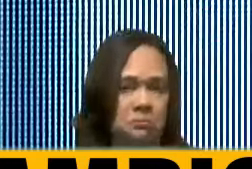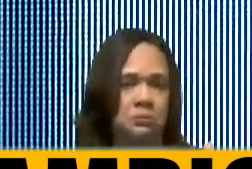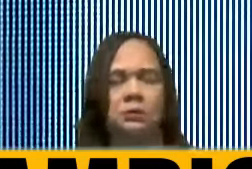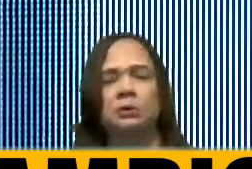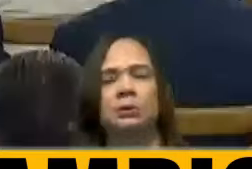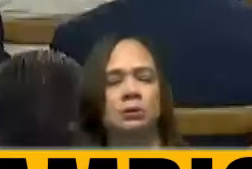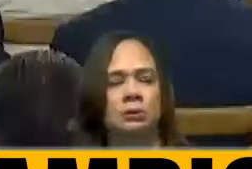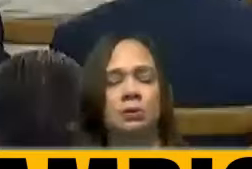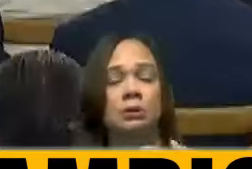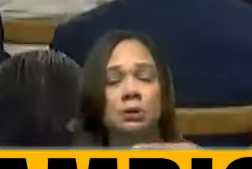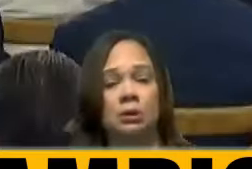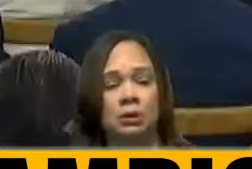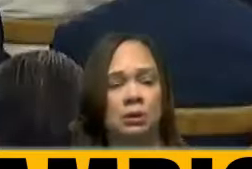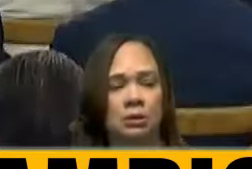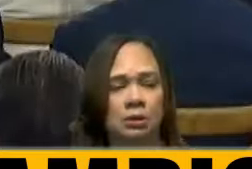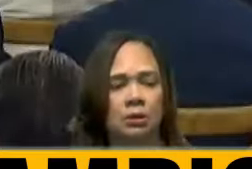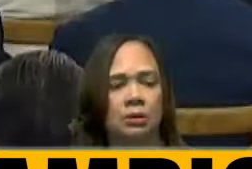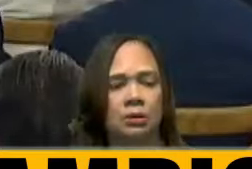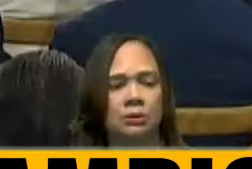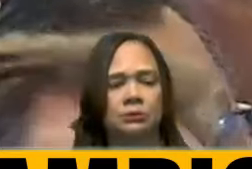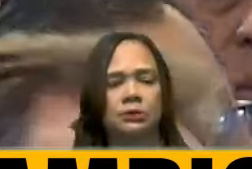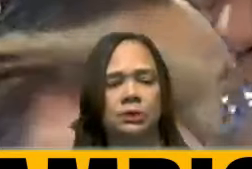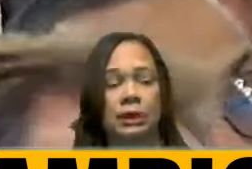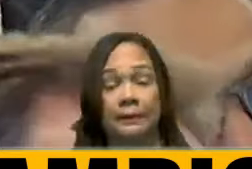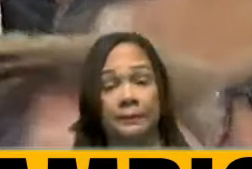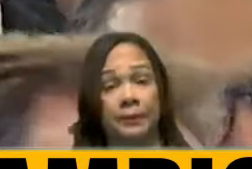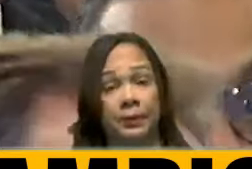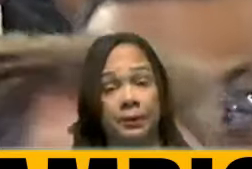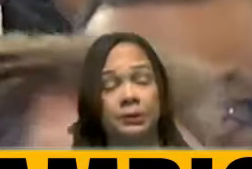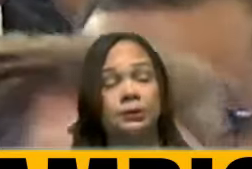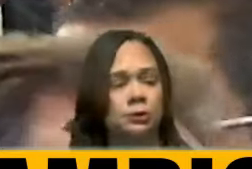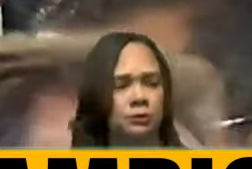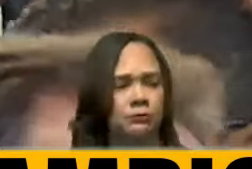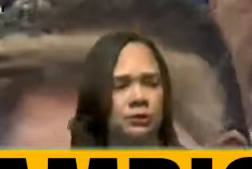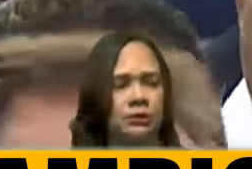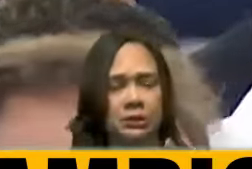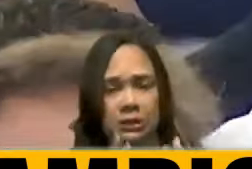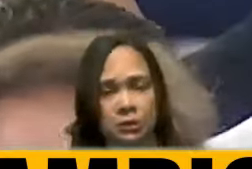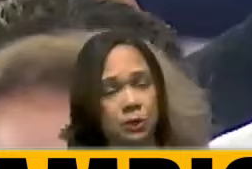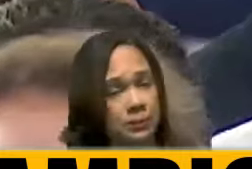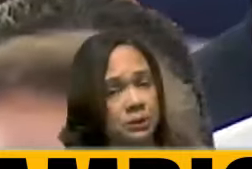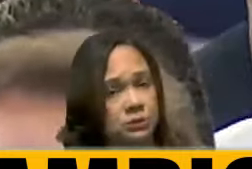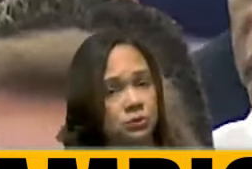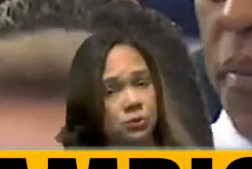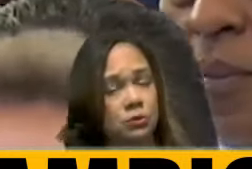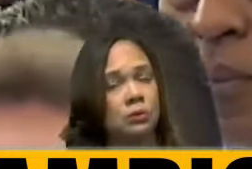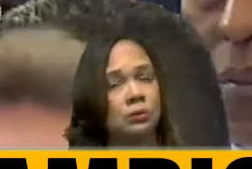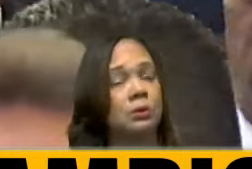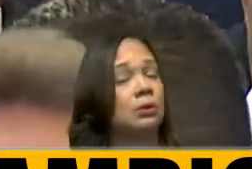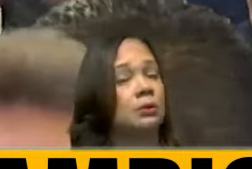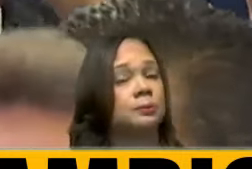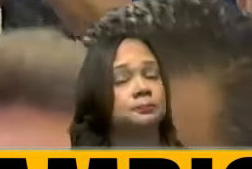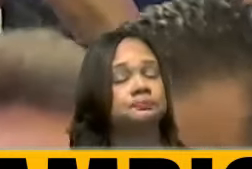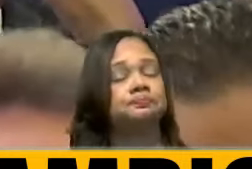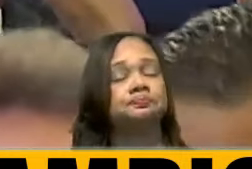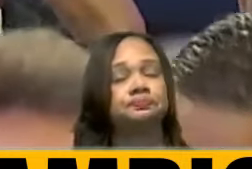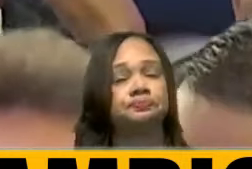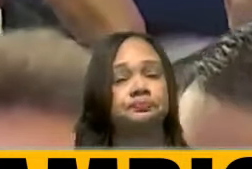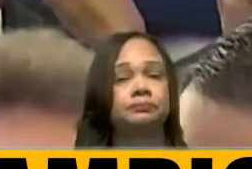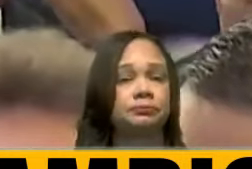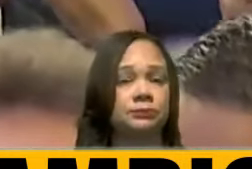Buenas tardes señor presidente a los amigos de la prensa y a los diferentes directores y ministros nos acompañan esta tarde